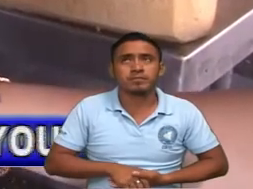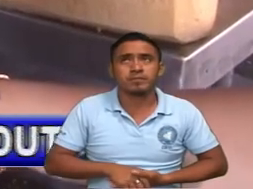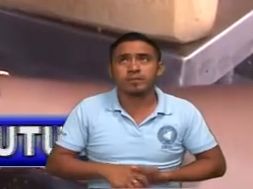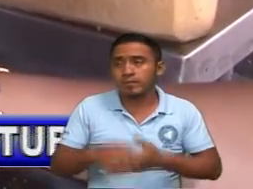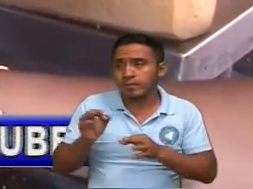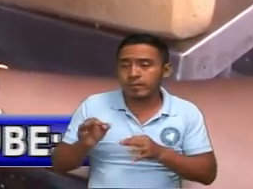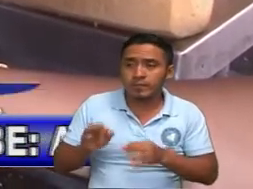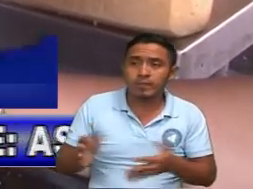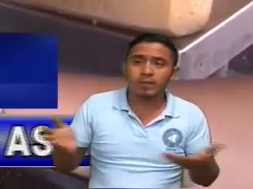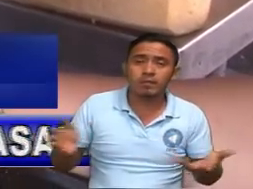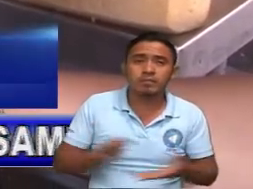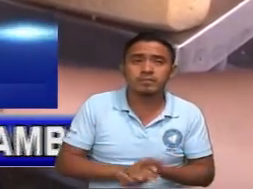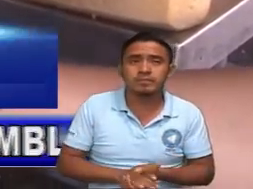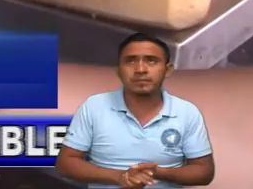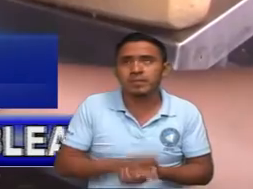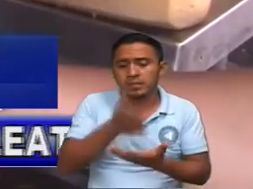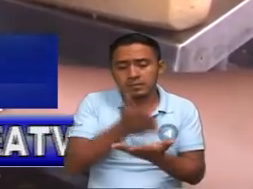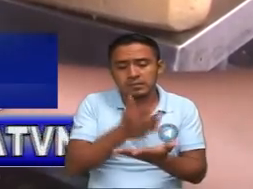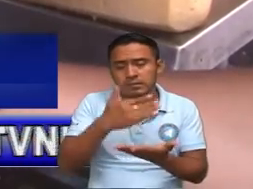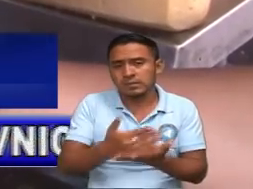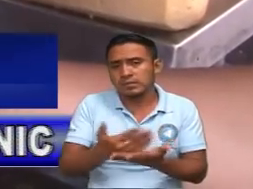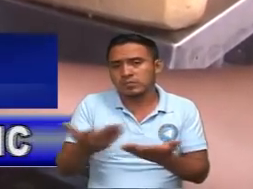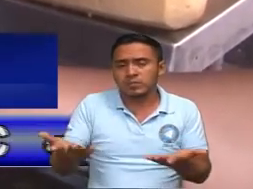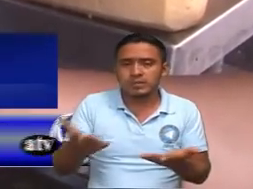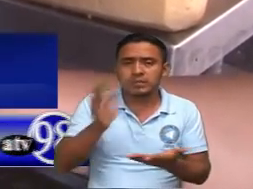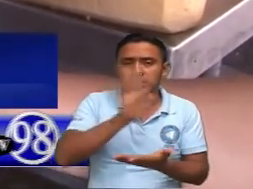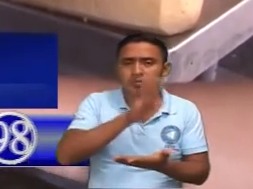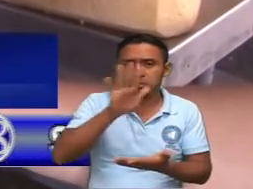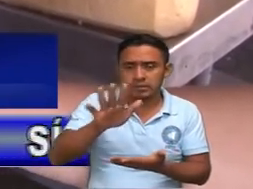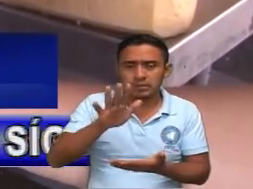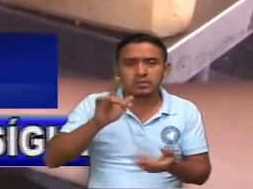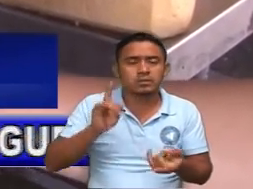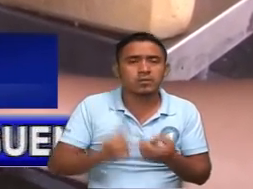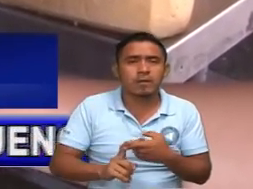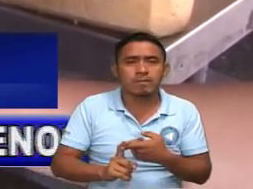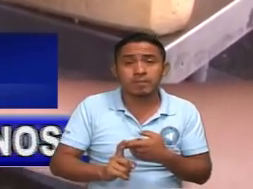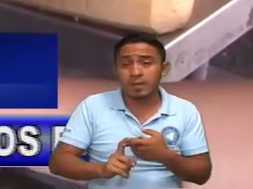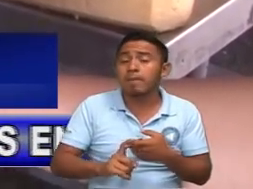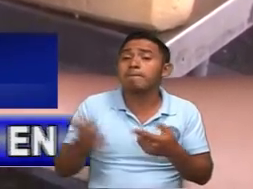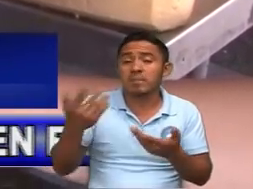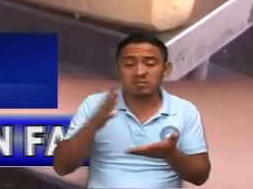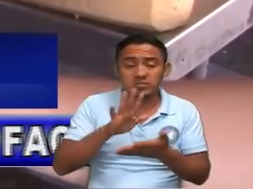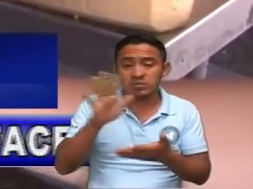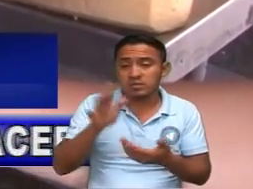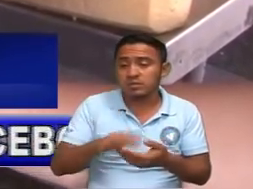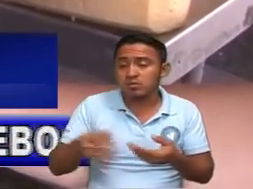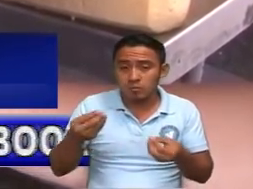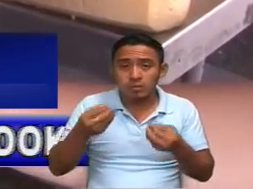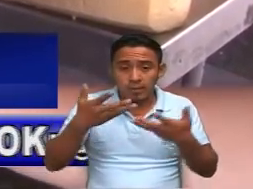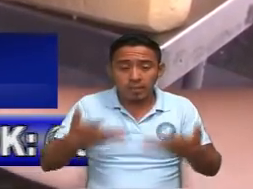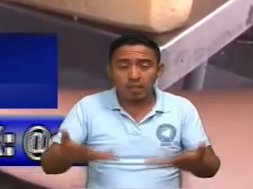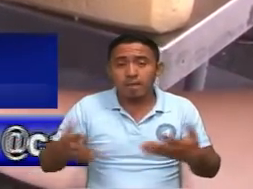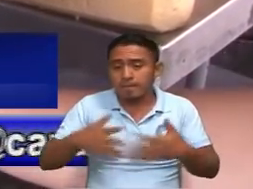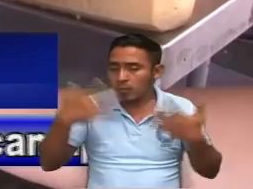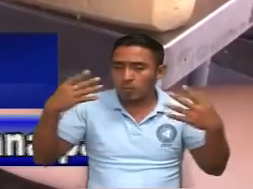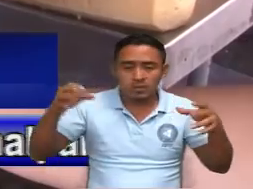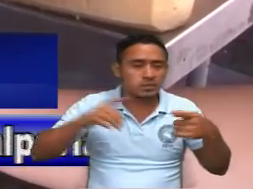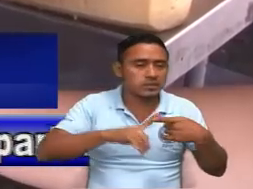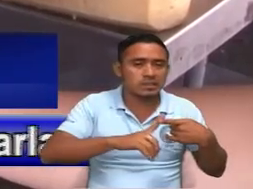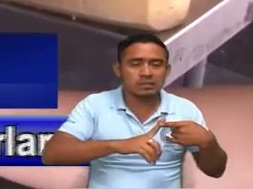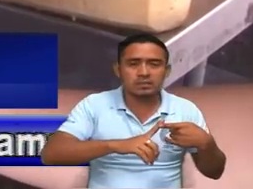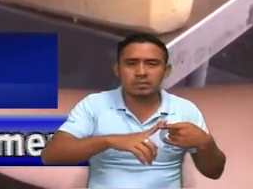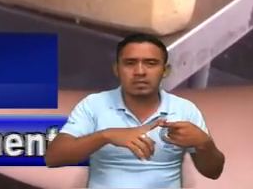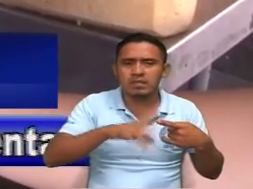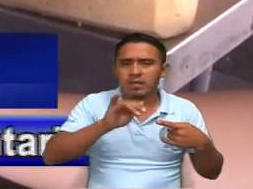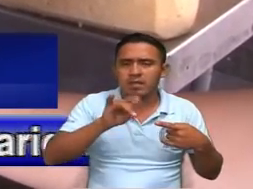Bueno, el queso nosotros lo tenemos a 55 por mayor. ¿De cualquier? De cualquier queso seco,